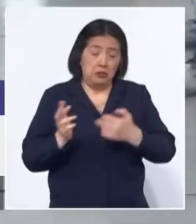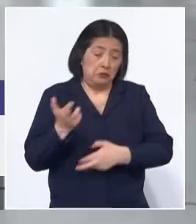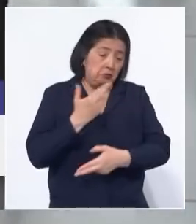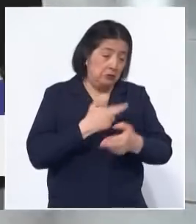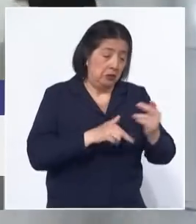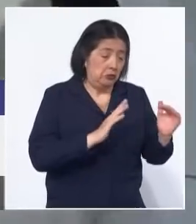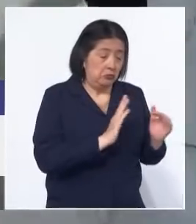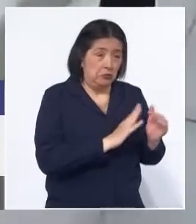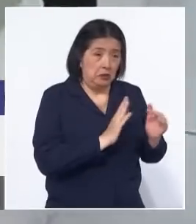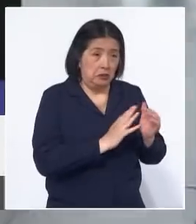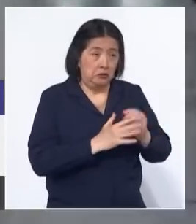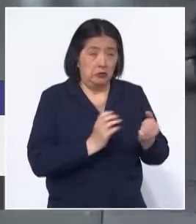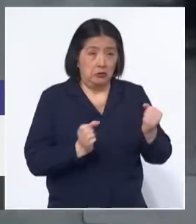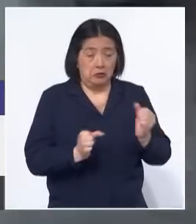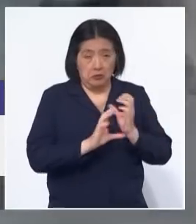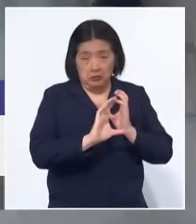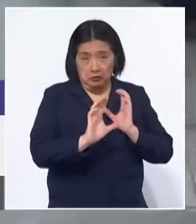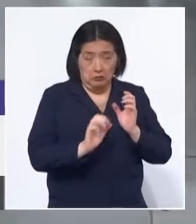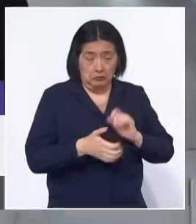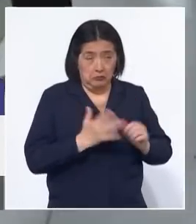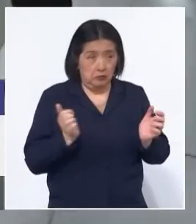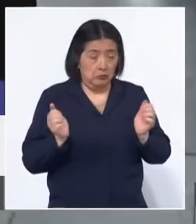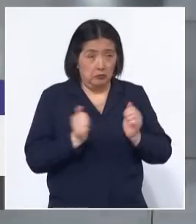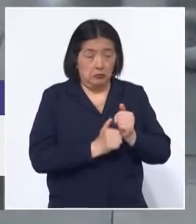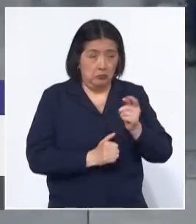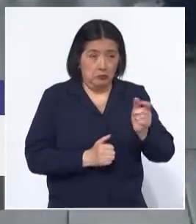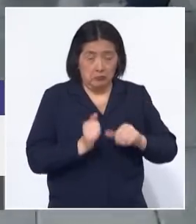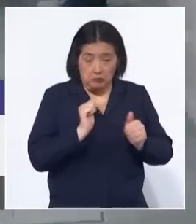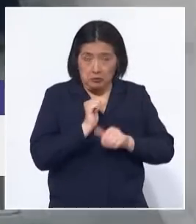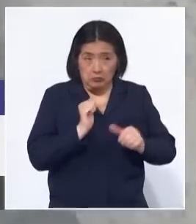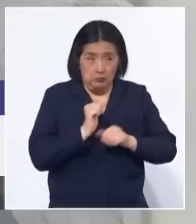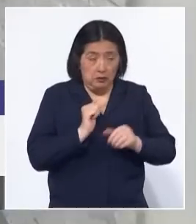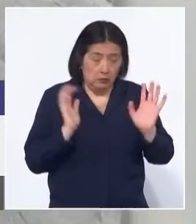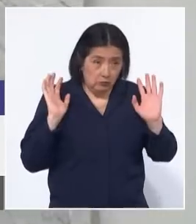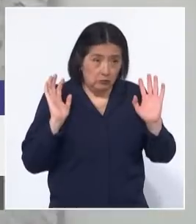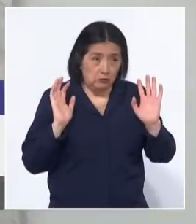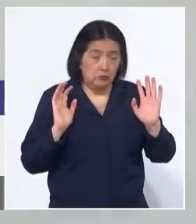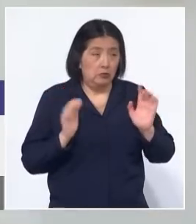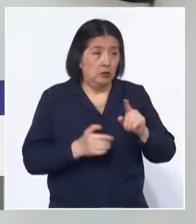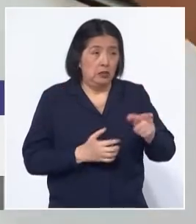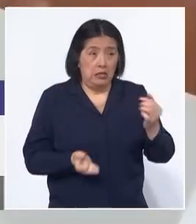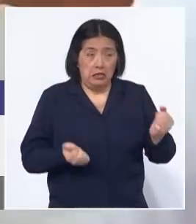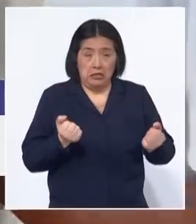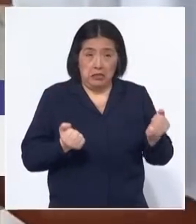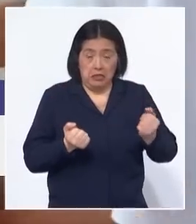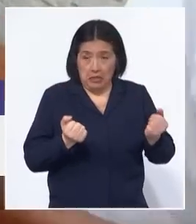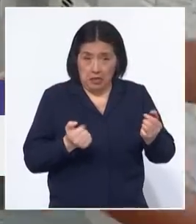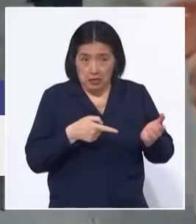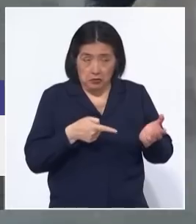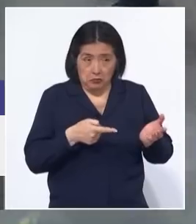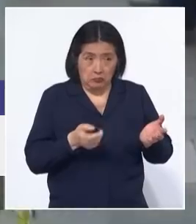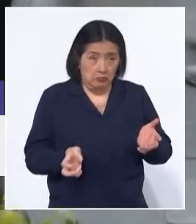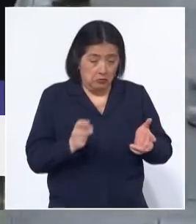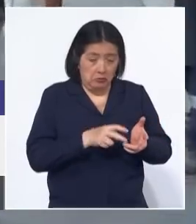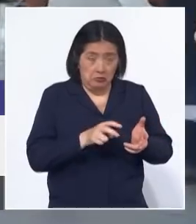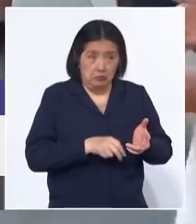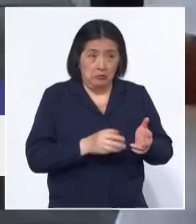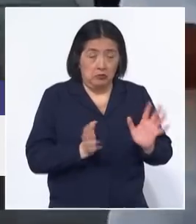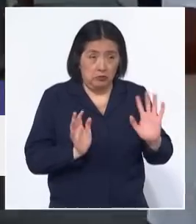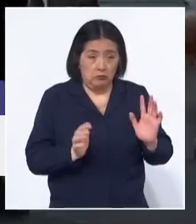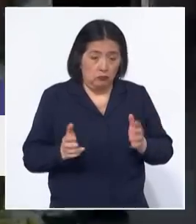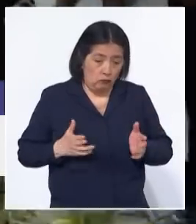2 de la tarde con la movilidad, acompañada también de uno de sus hermanitos, pues de pronto este vehículo de la movilidad donde iban más niños